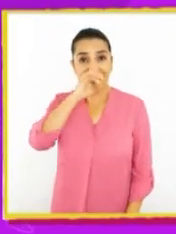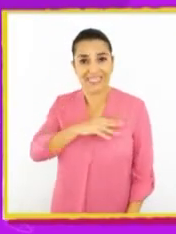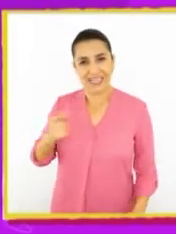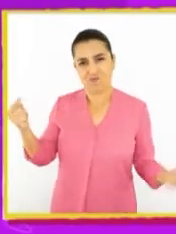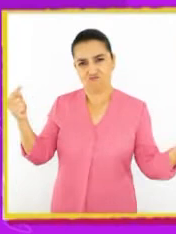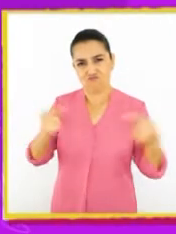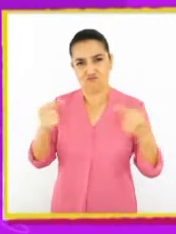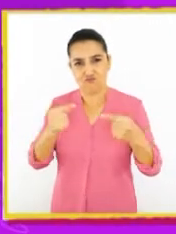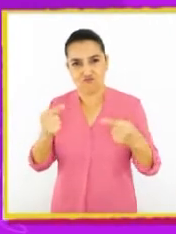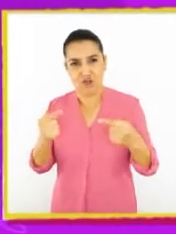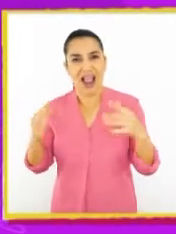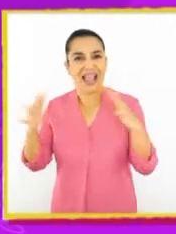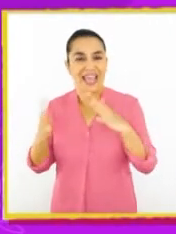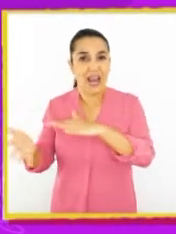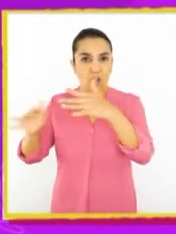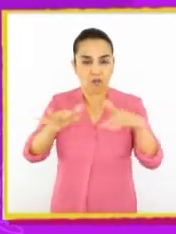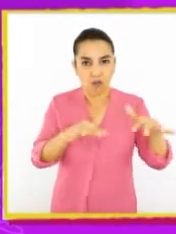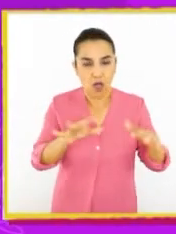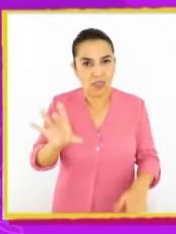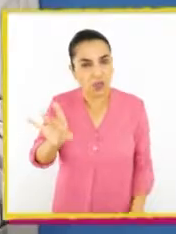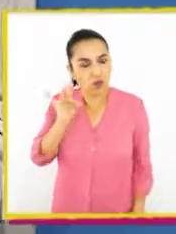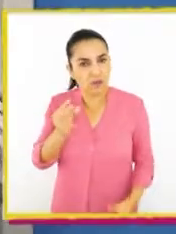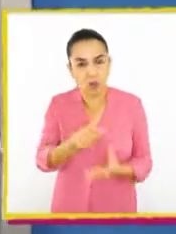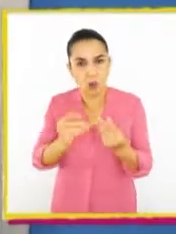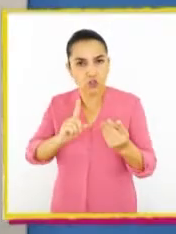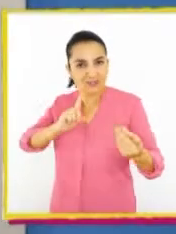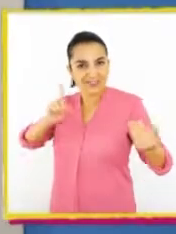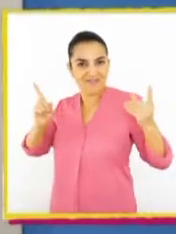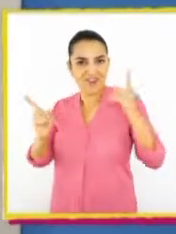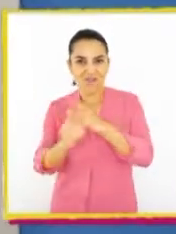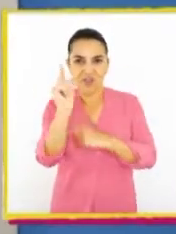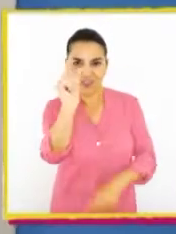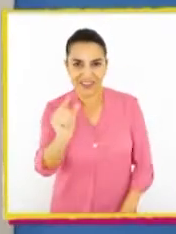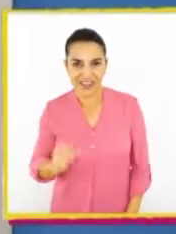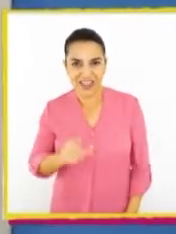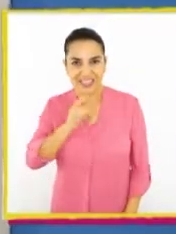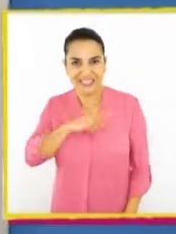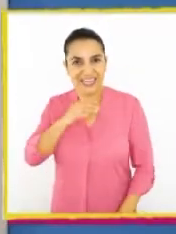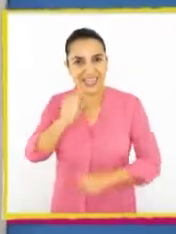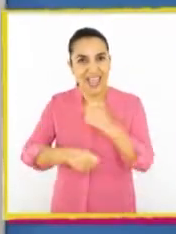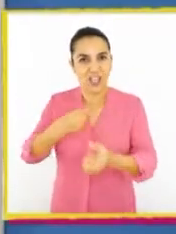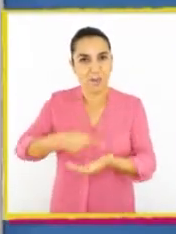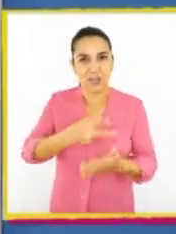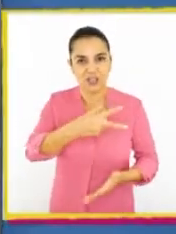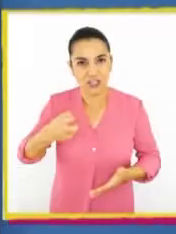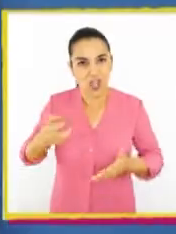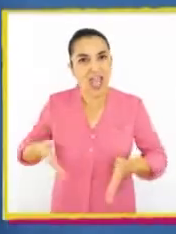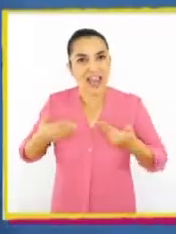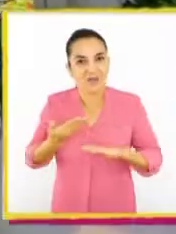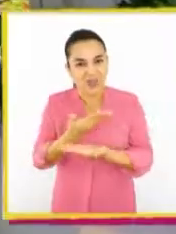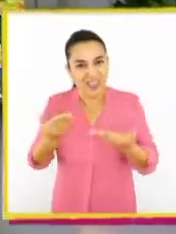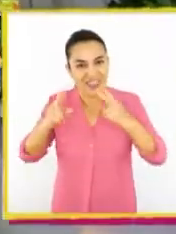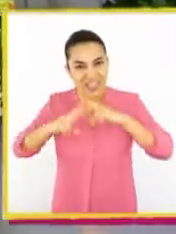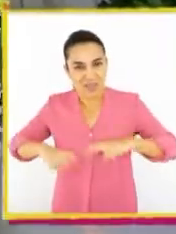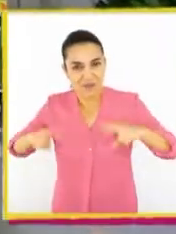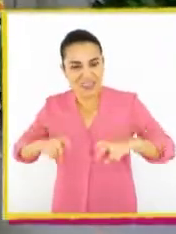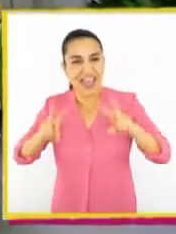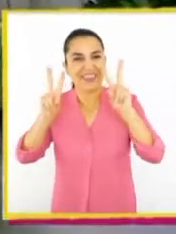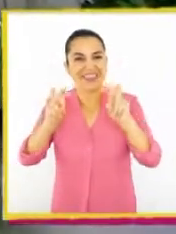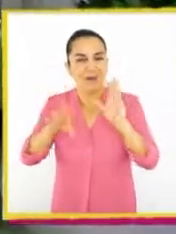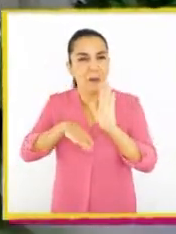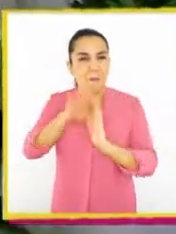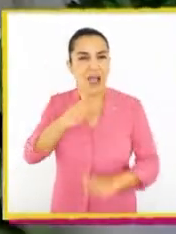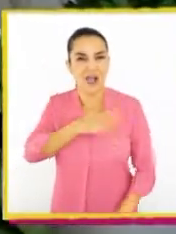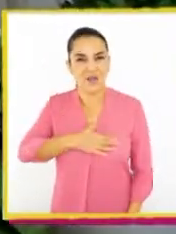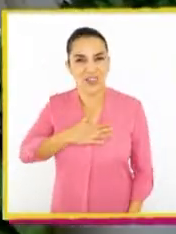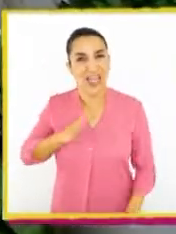Guerra del Pacífico. Descubrimos muchas cosas hoy, como la transformación territorial de Chile durante el siglo XIX. Anímense ustedes a investigar sobre los